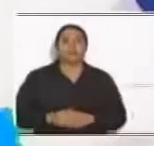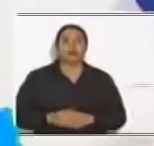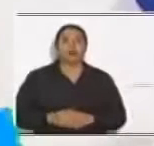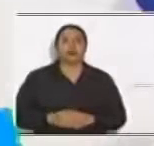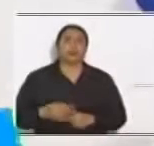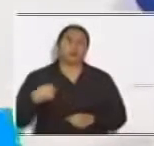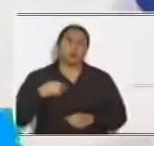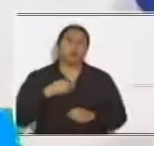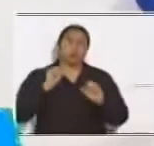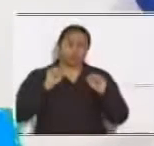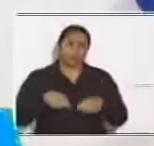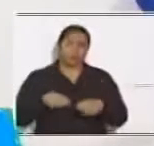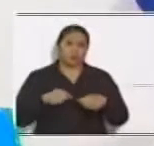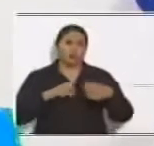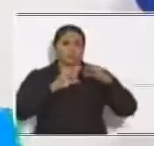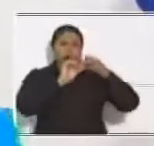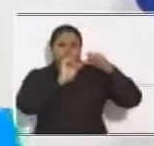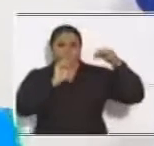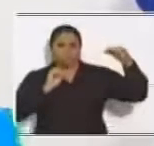¿Podemos unirlos?